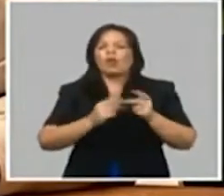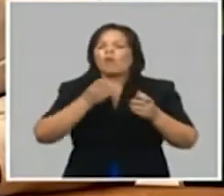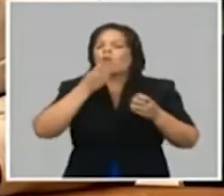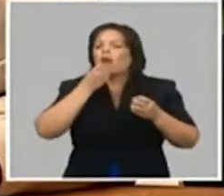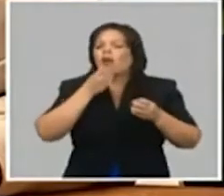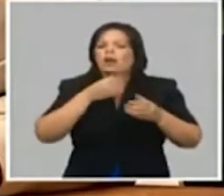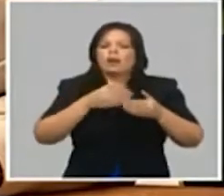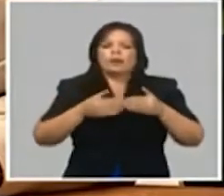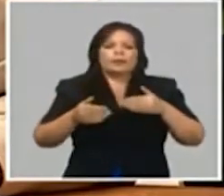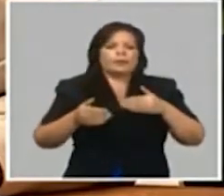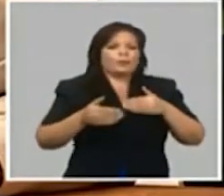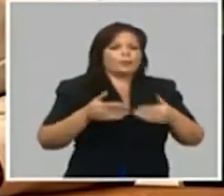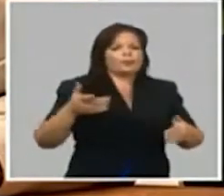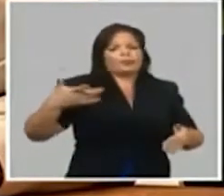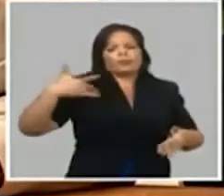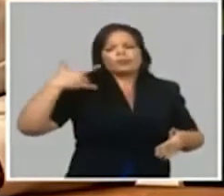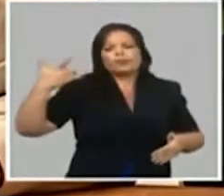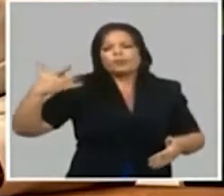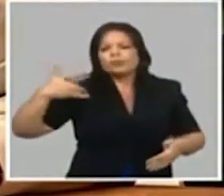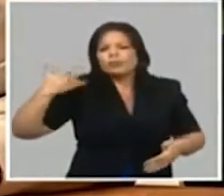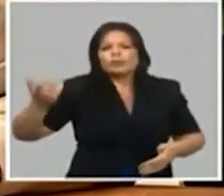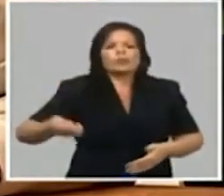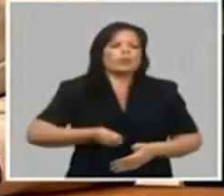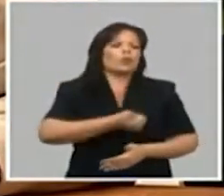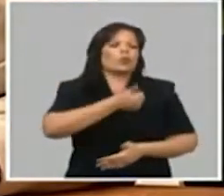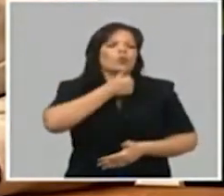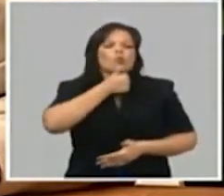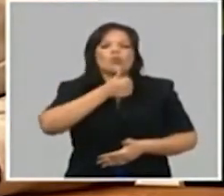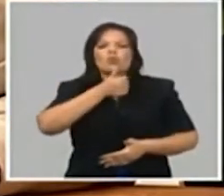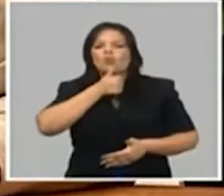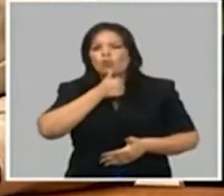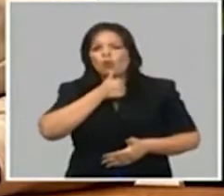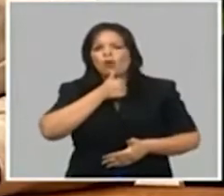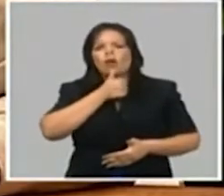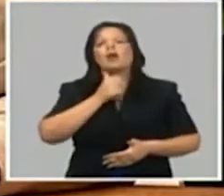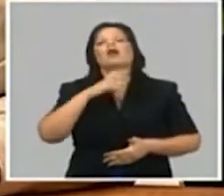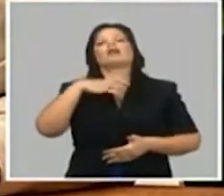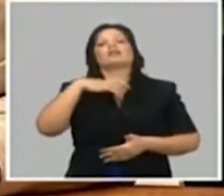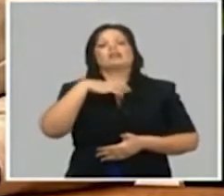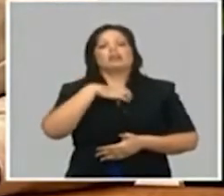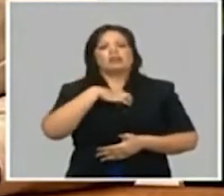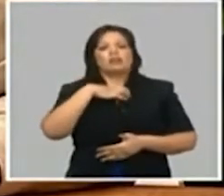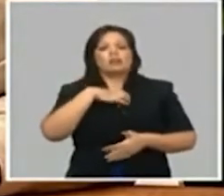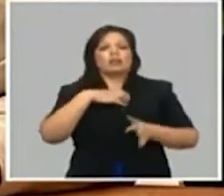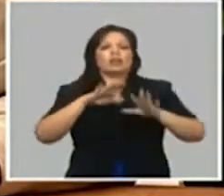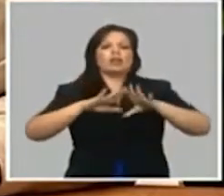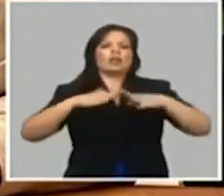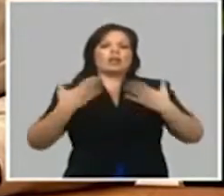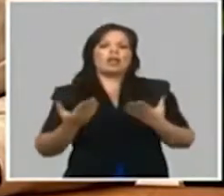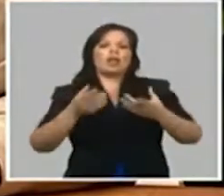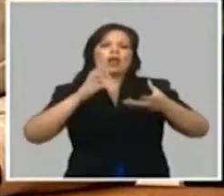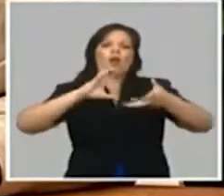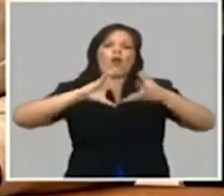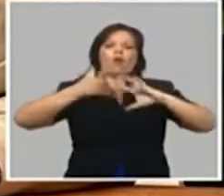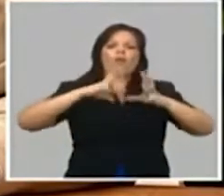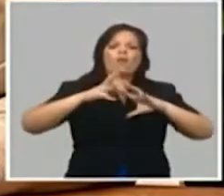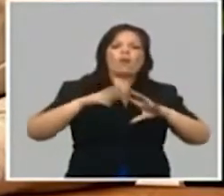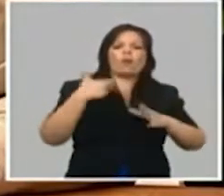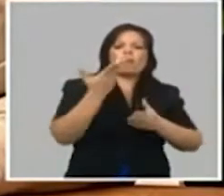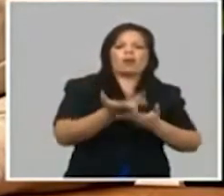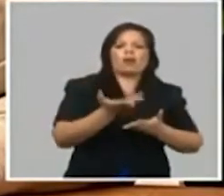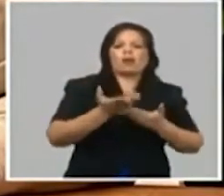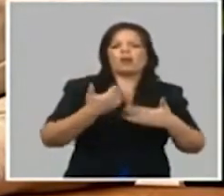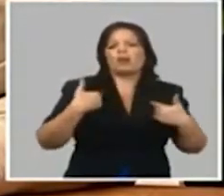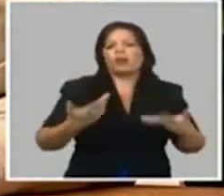cualquier reclamación, queja, se restablecieron las vías de correo electrónico,